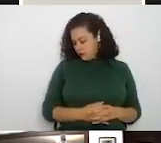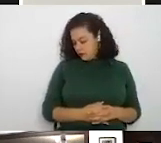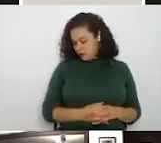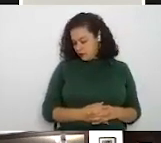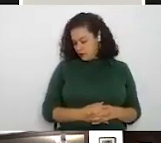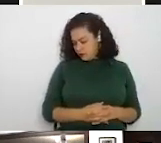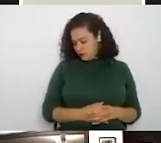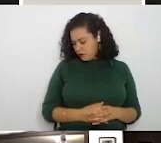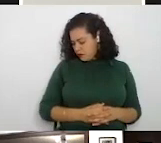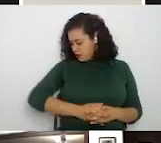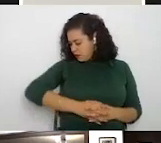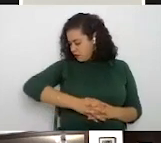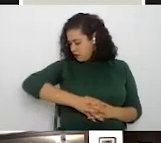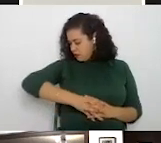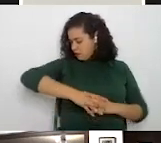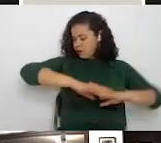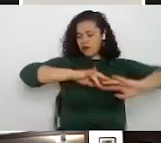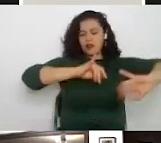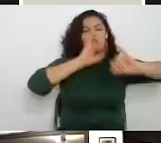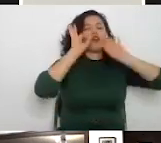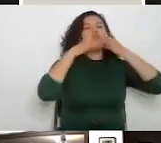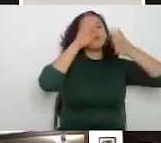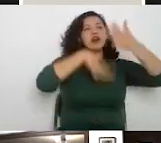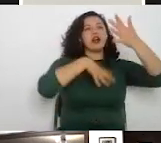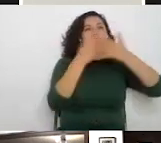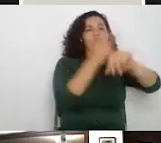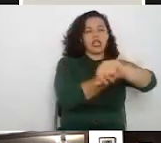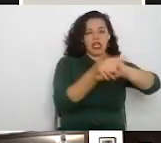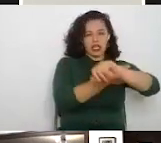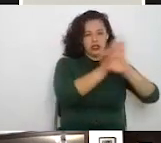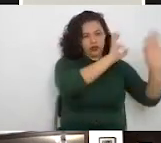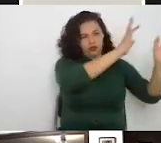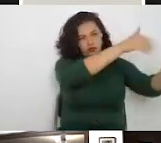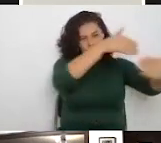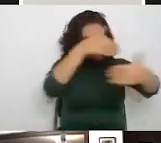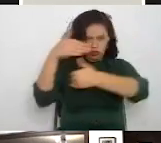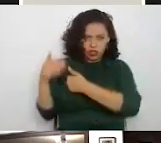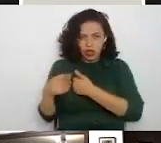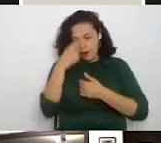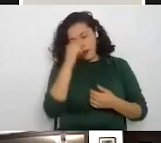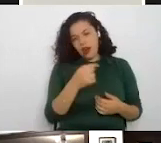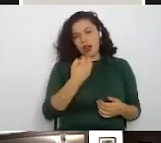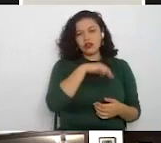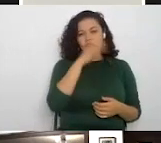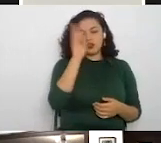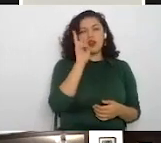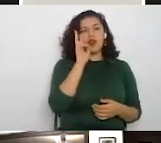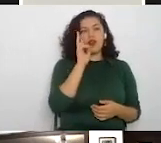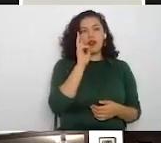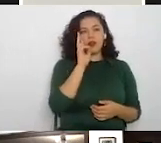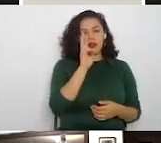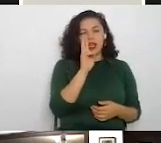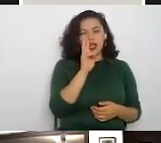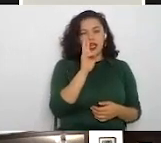Recabar y ver esos formatos y registros para que veamos, podemos seguir